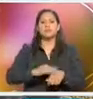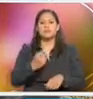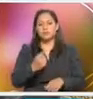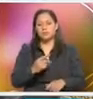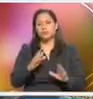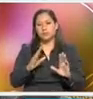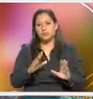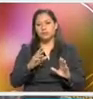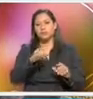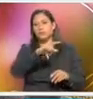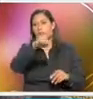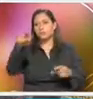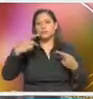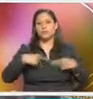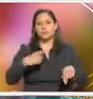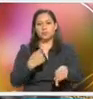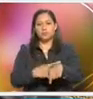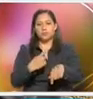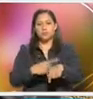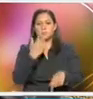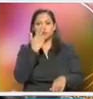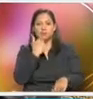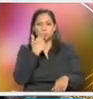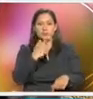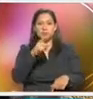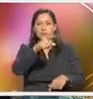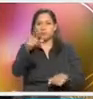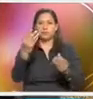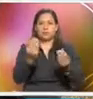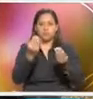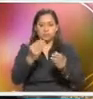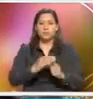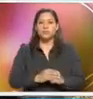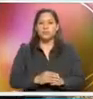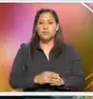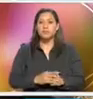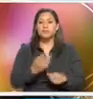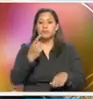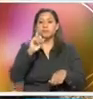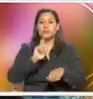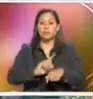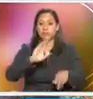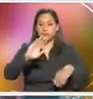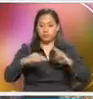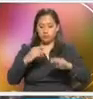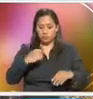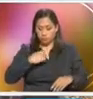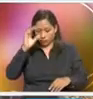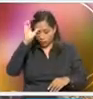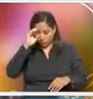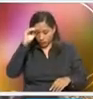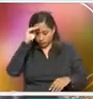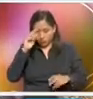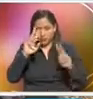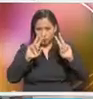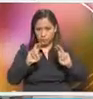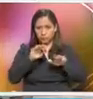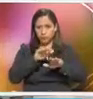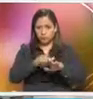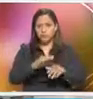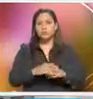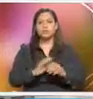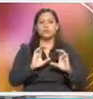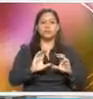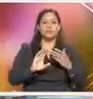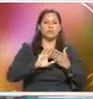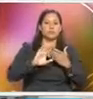por la gran pandemia que significa la diabetes hoy en día. Claro. Entonces, la idea del Día Mundial es concientizar sobre el tema y ampliar la